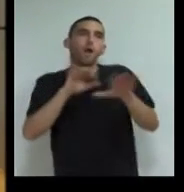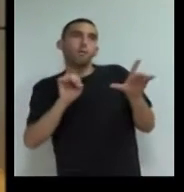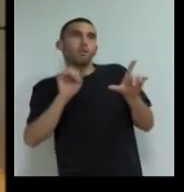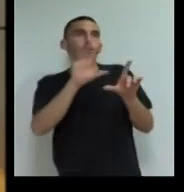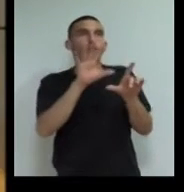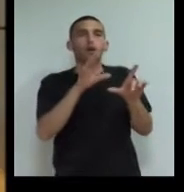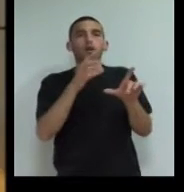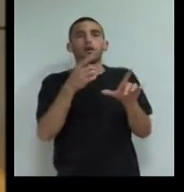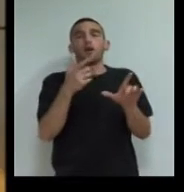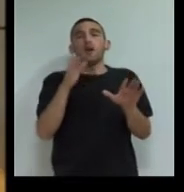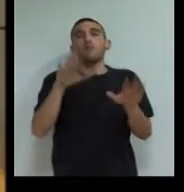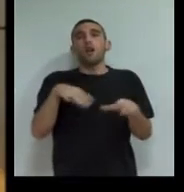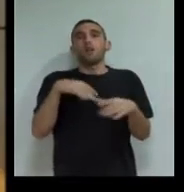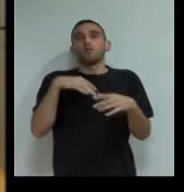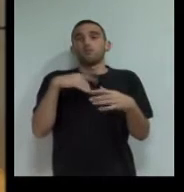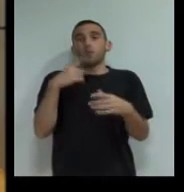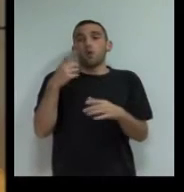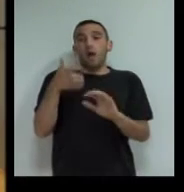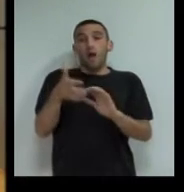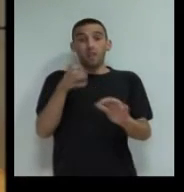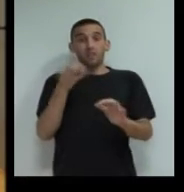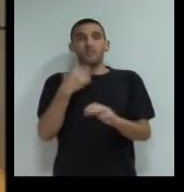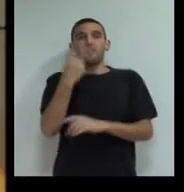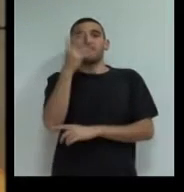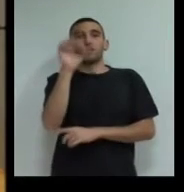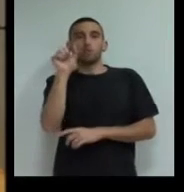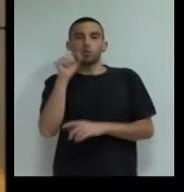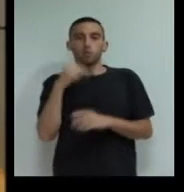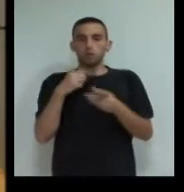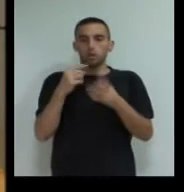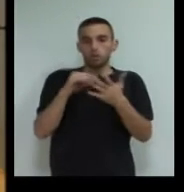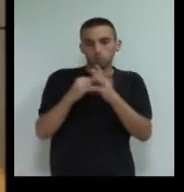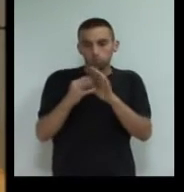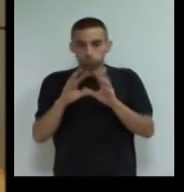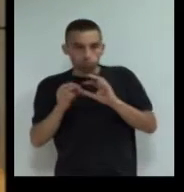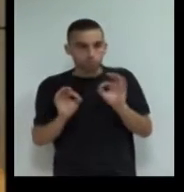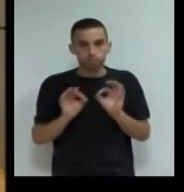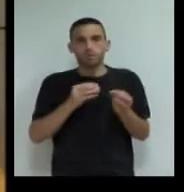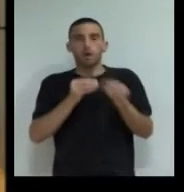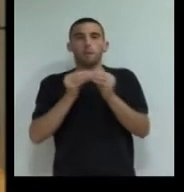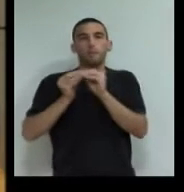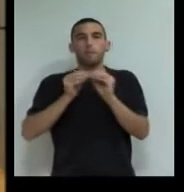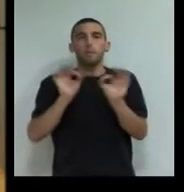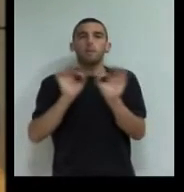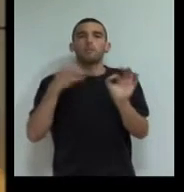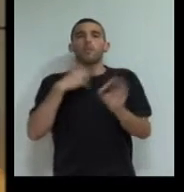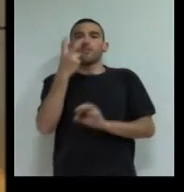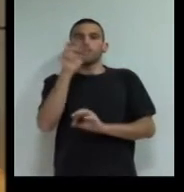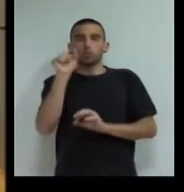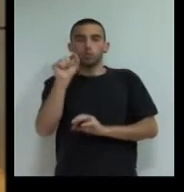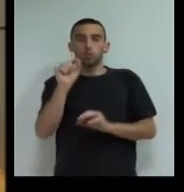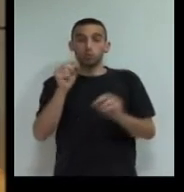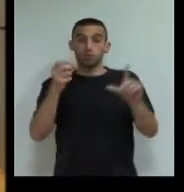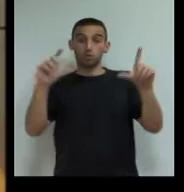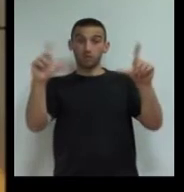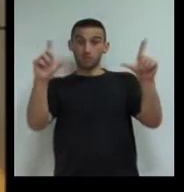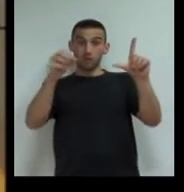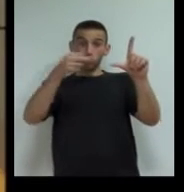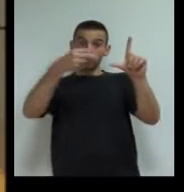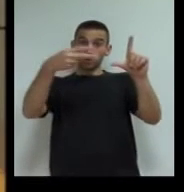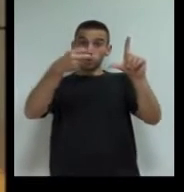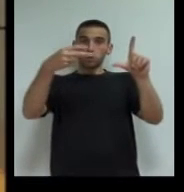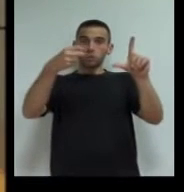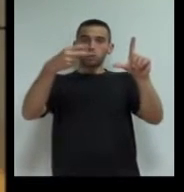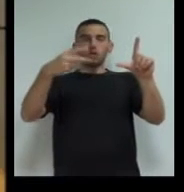en una sala nos costaba 20 minutos con un equipo portátil adaptarnos a una proyección. Pero de subtitular sobre la pantalla,